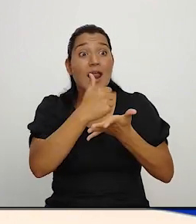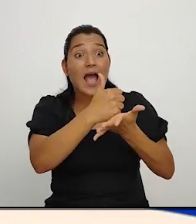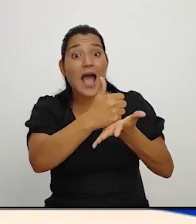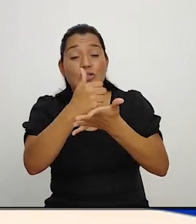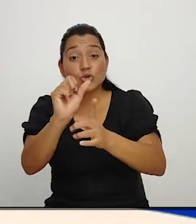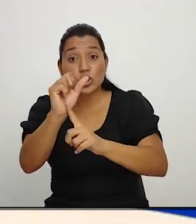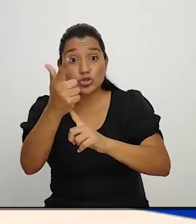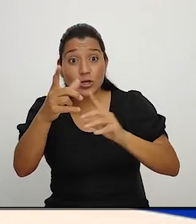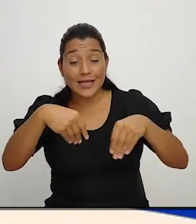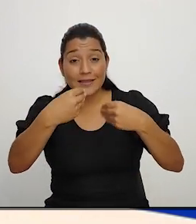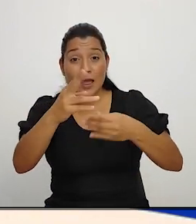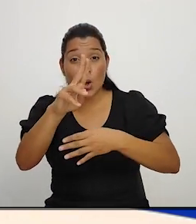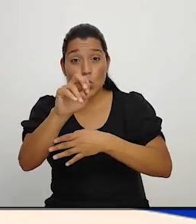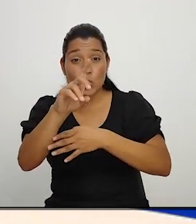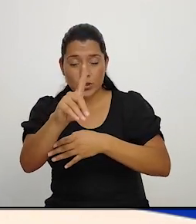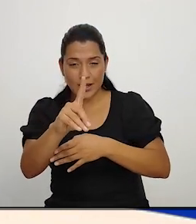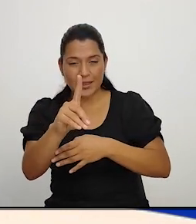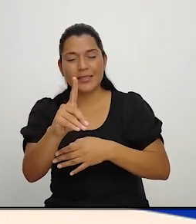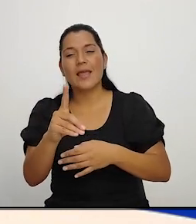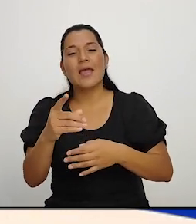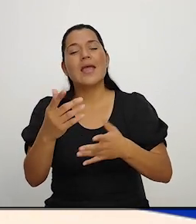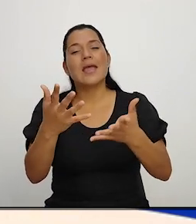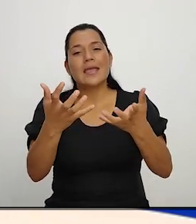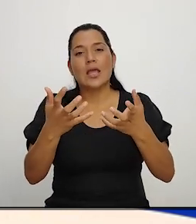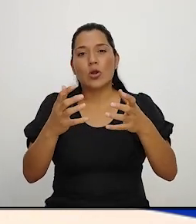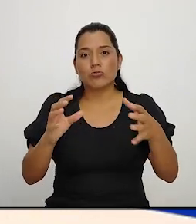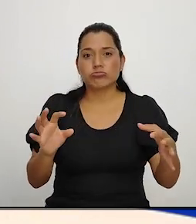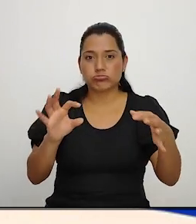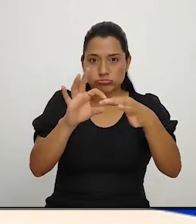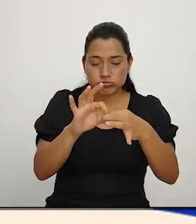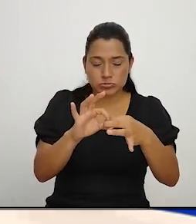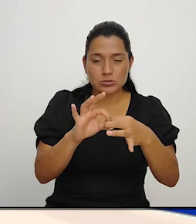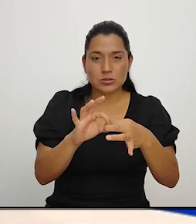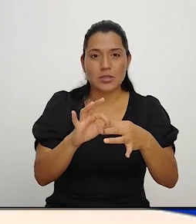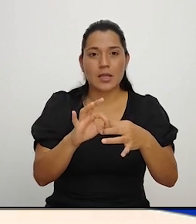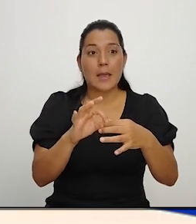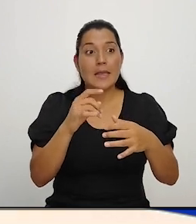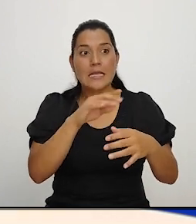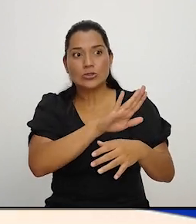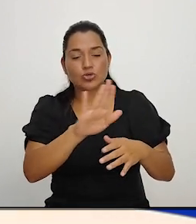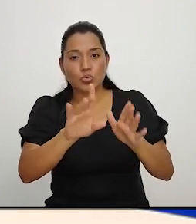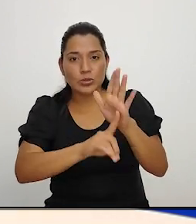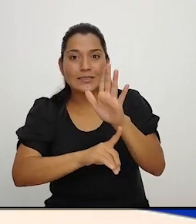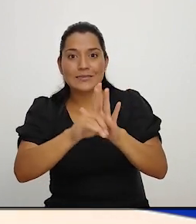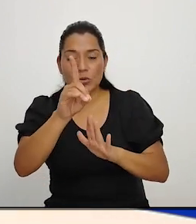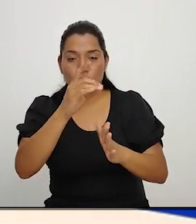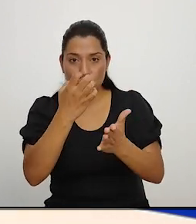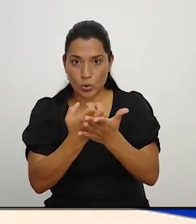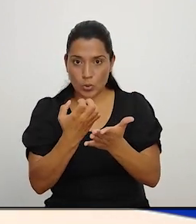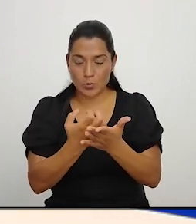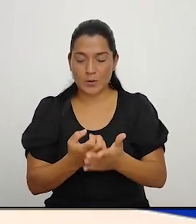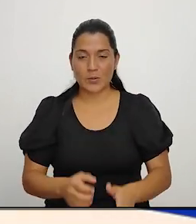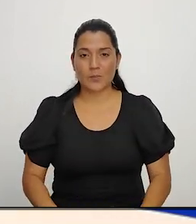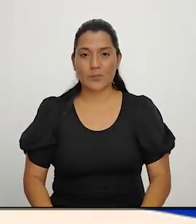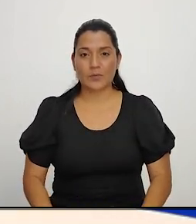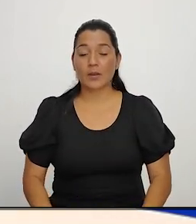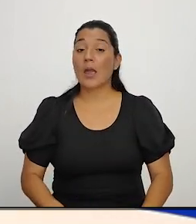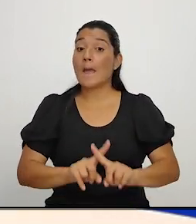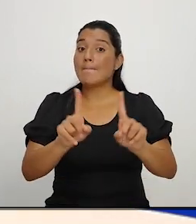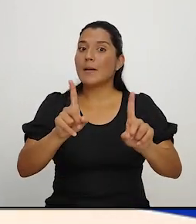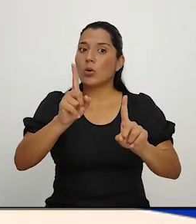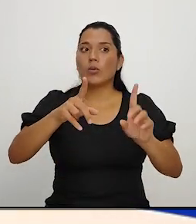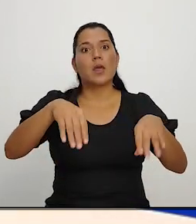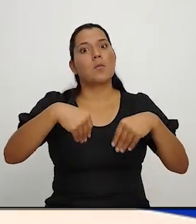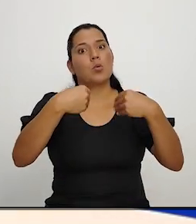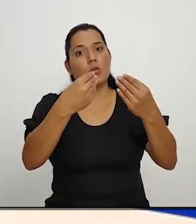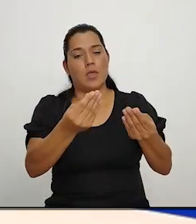sedes universitarias como generadoras del crecimiento institucional y su propio desarrollo económico pero hay que dotarles